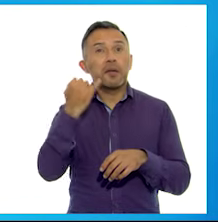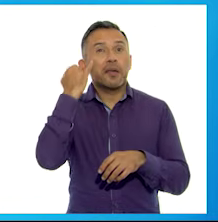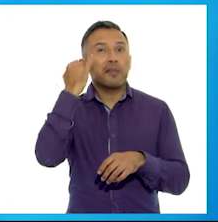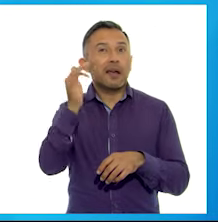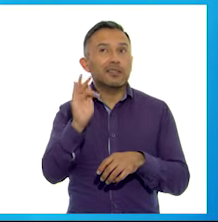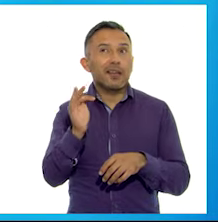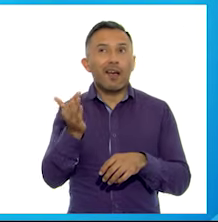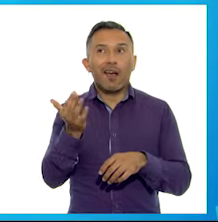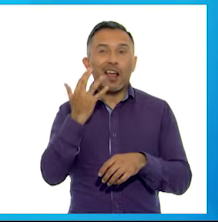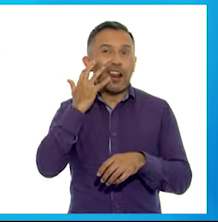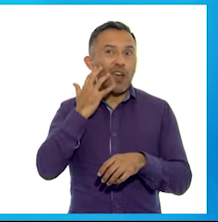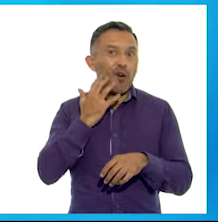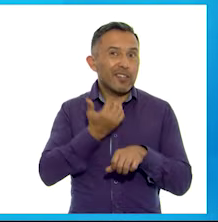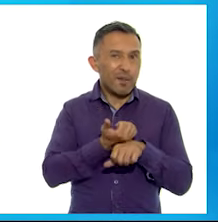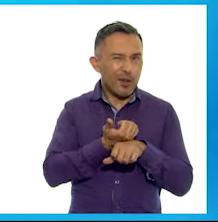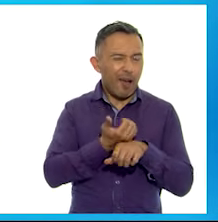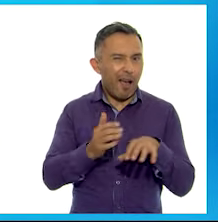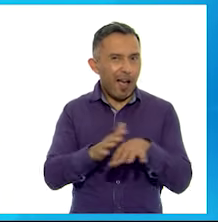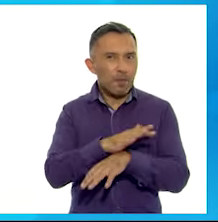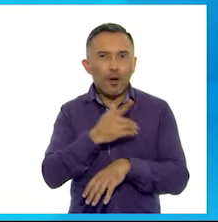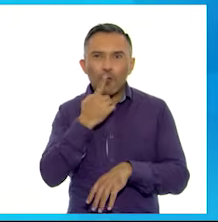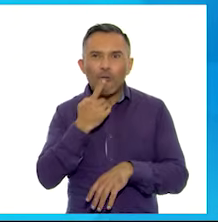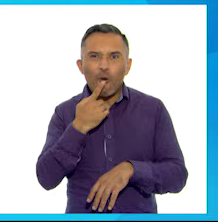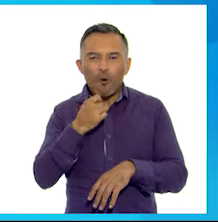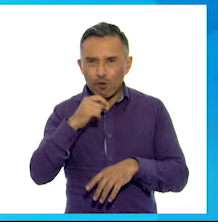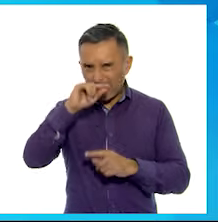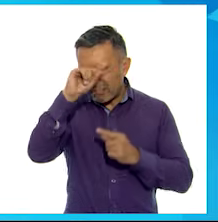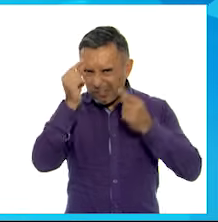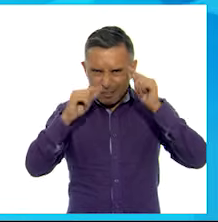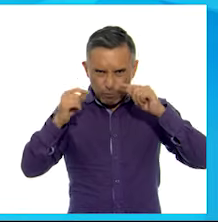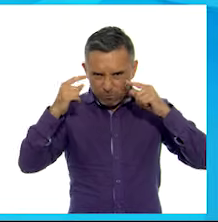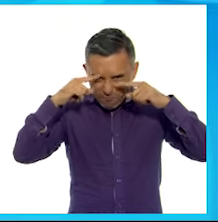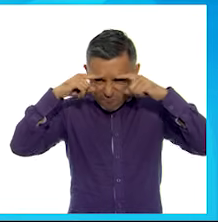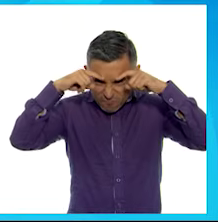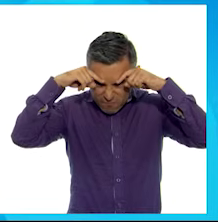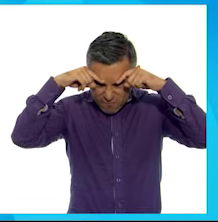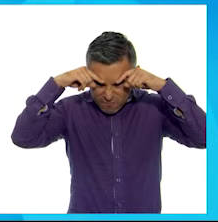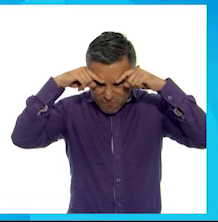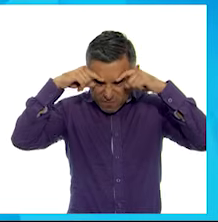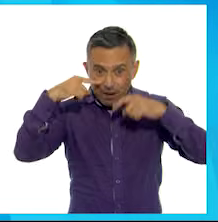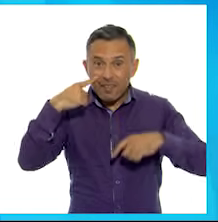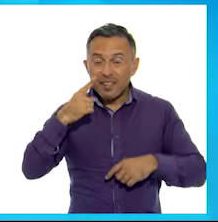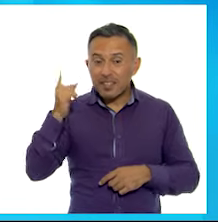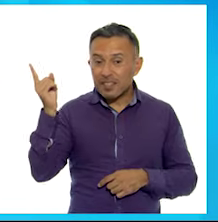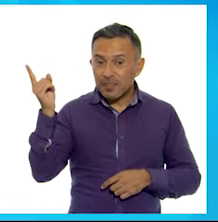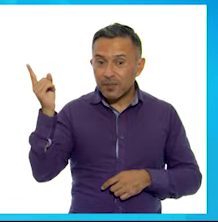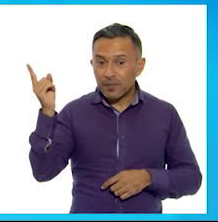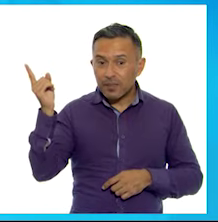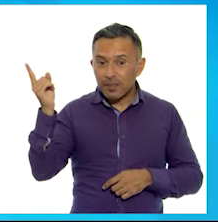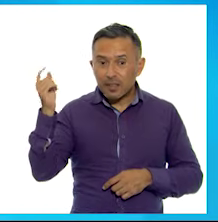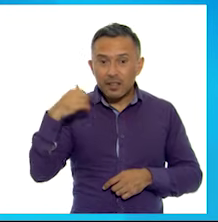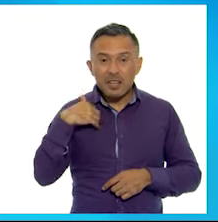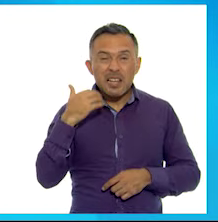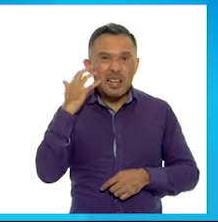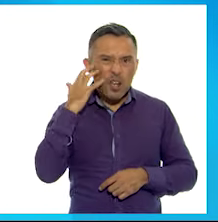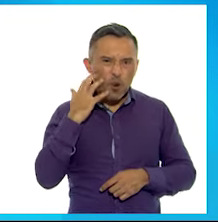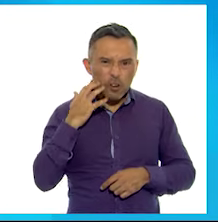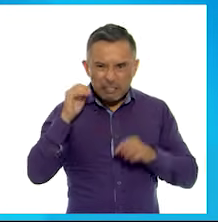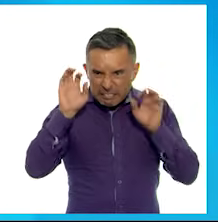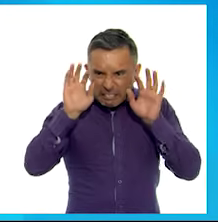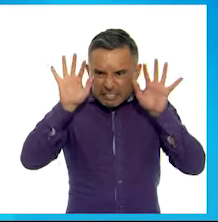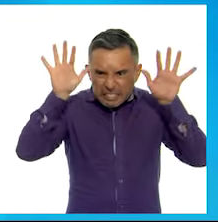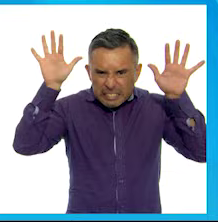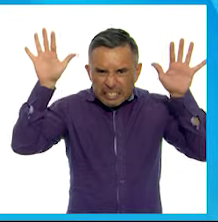pintamos rojo y hacemos unas líneas muy enojadas. Así quedaría nuestro león, un león muy